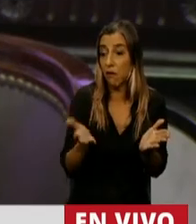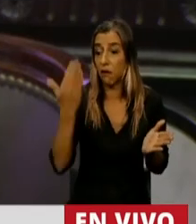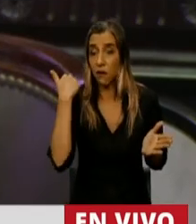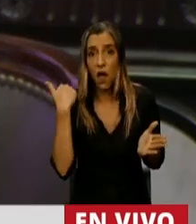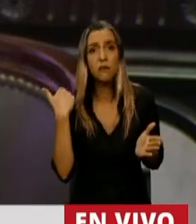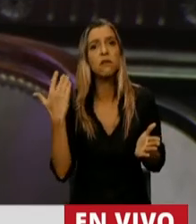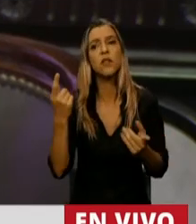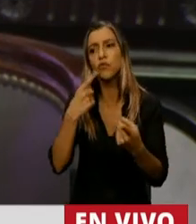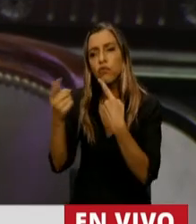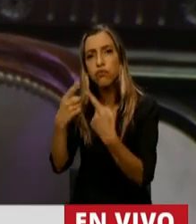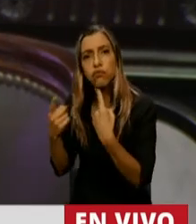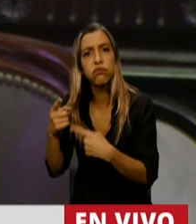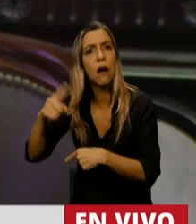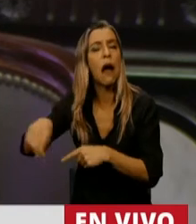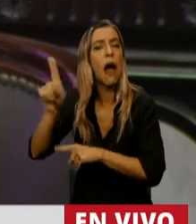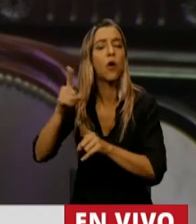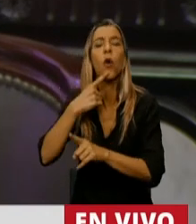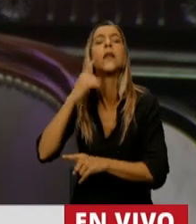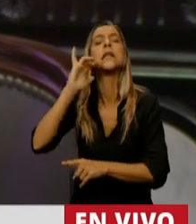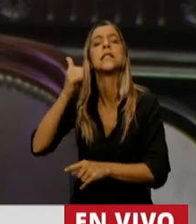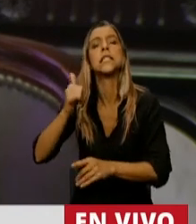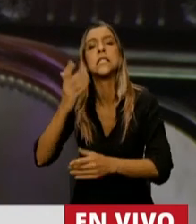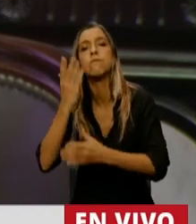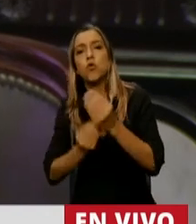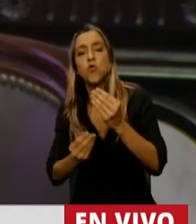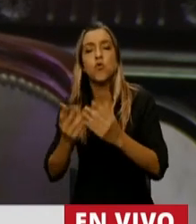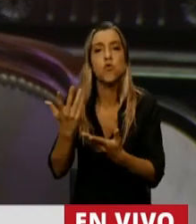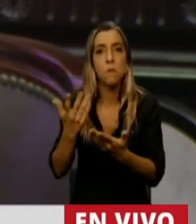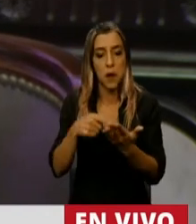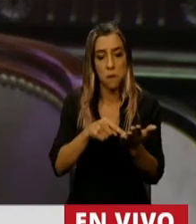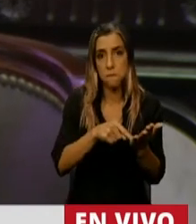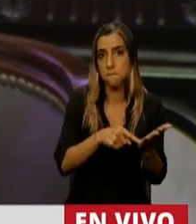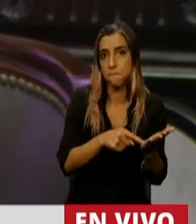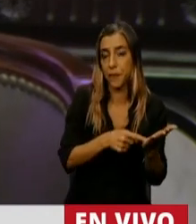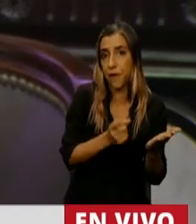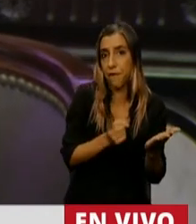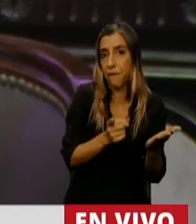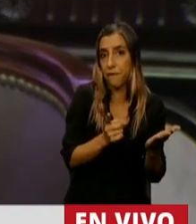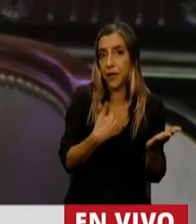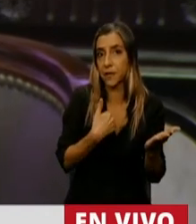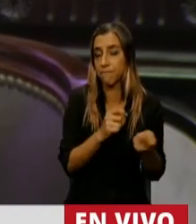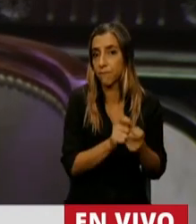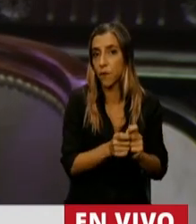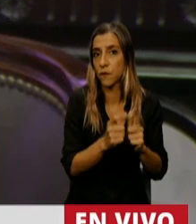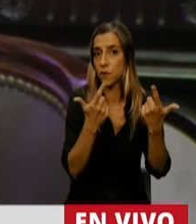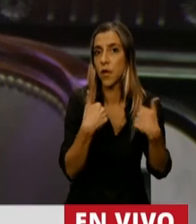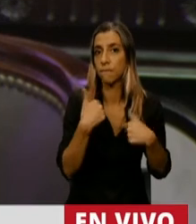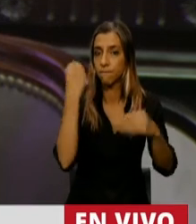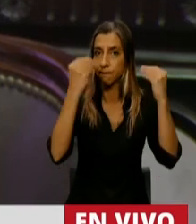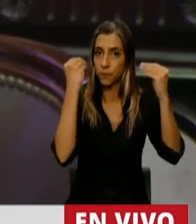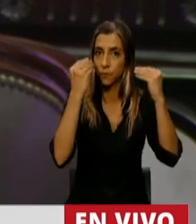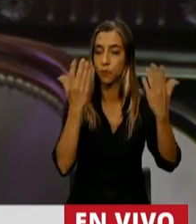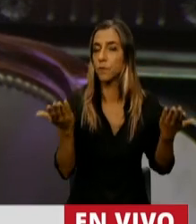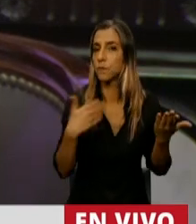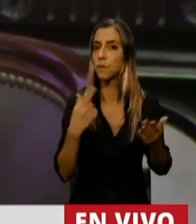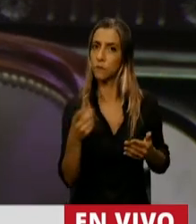voluntad de reconocer que había sido un error, pero la verdad que todavía no veo una modificación y me preocupa, porque